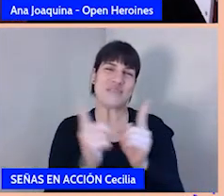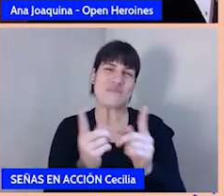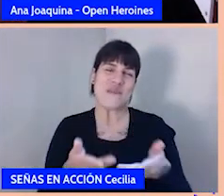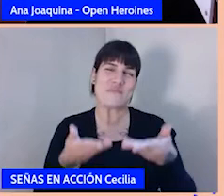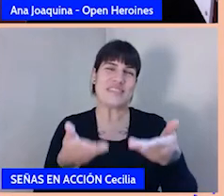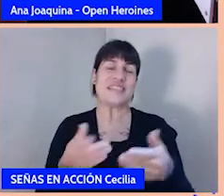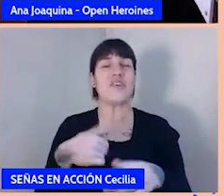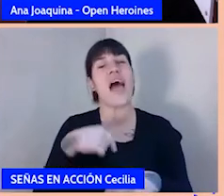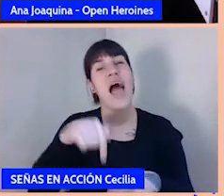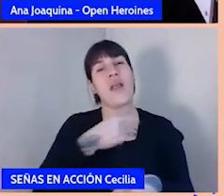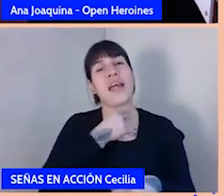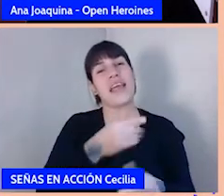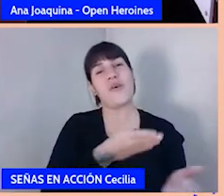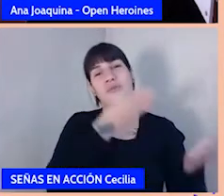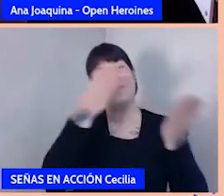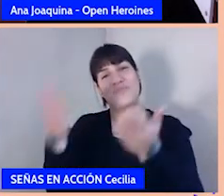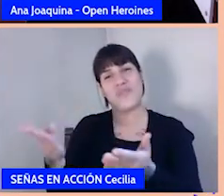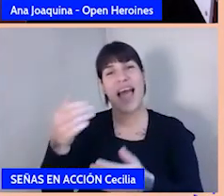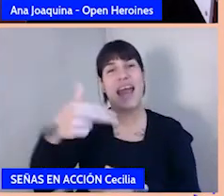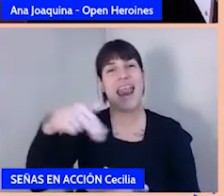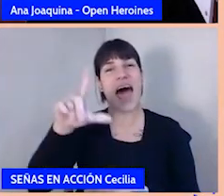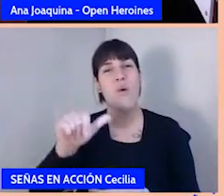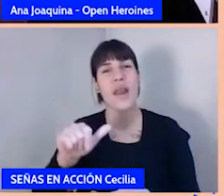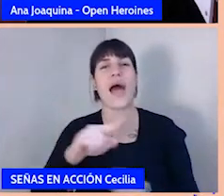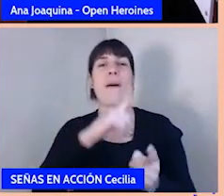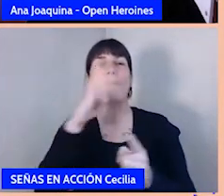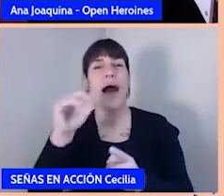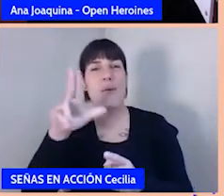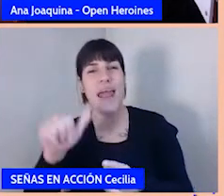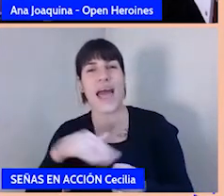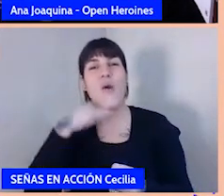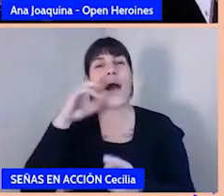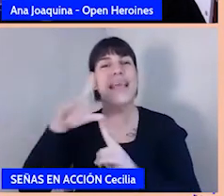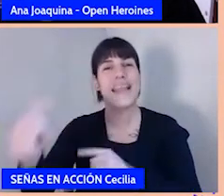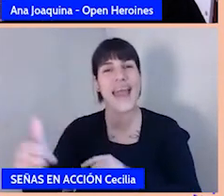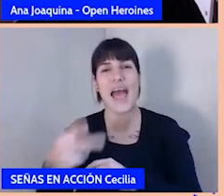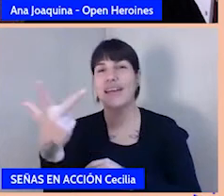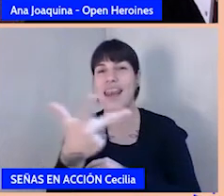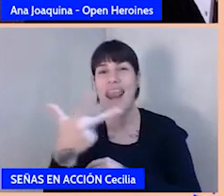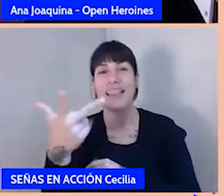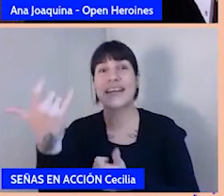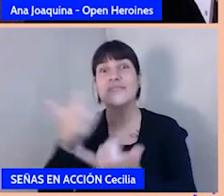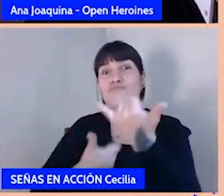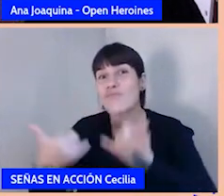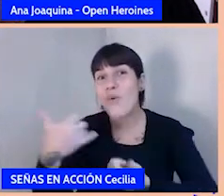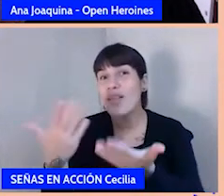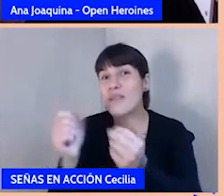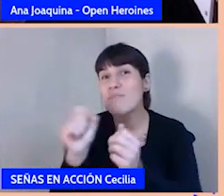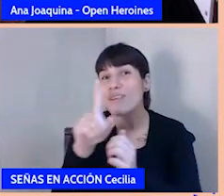palabra a Ana Laura, a Bárbara y a Ana Joaquina para que nos cuenten un poquito de su historia, de cómo es que llegaron a